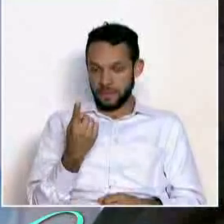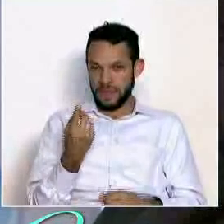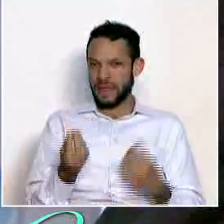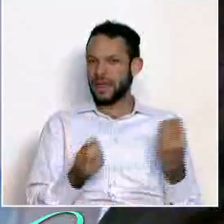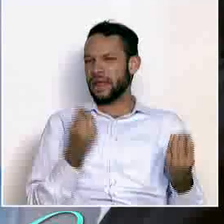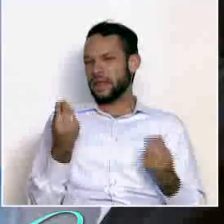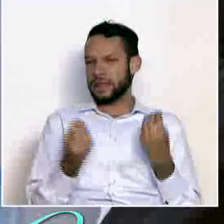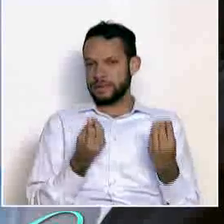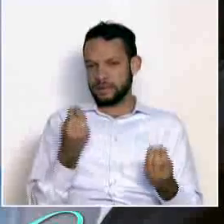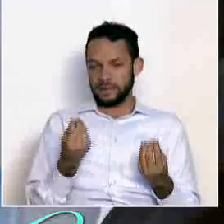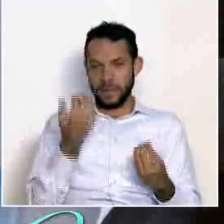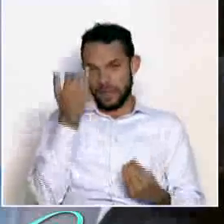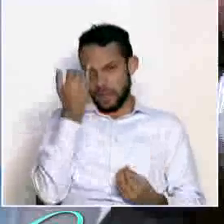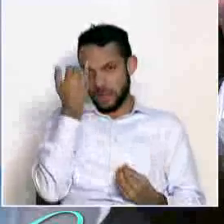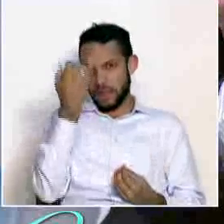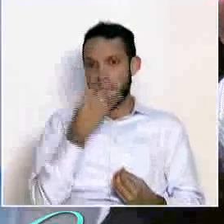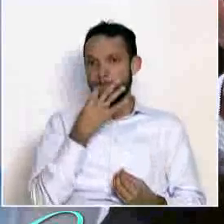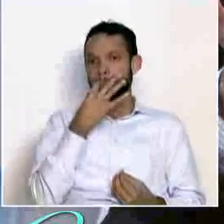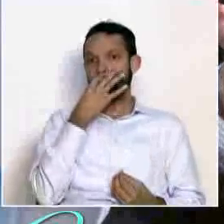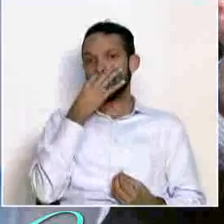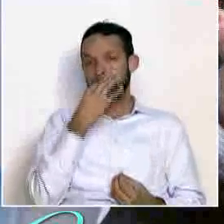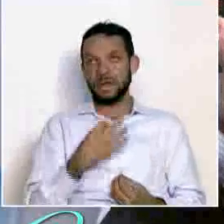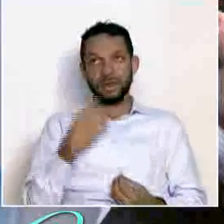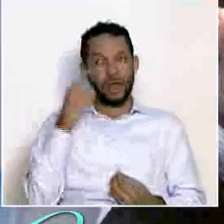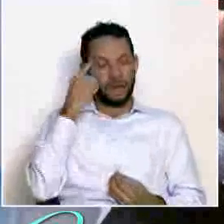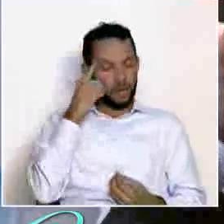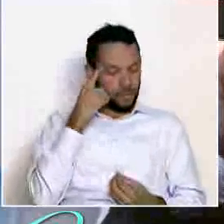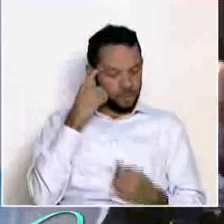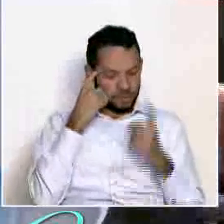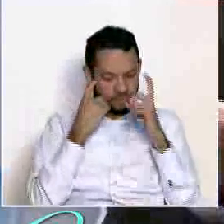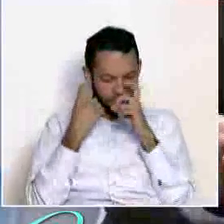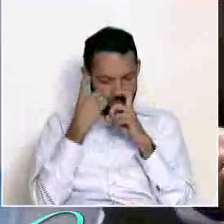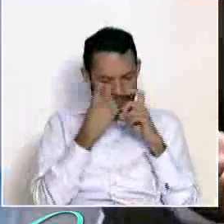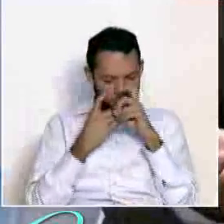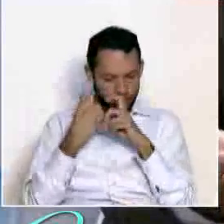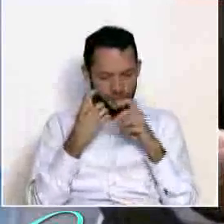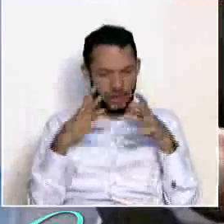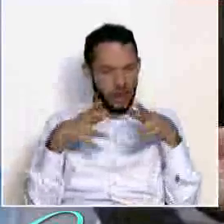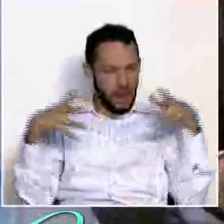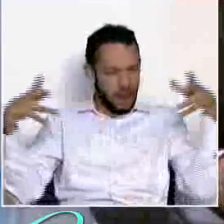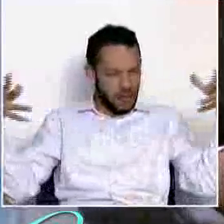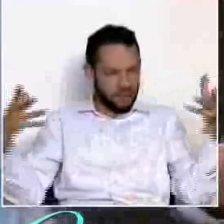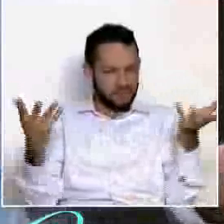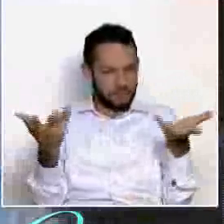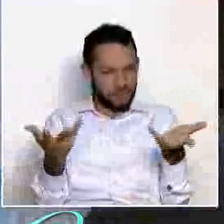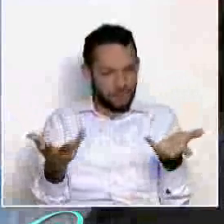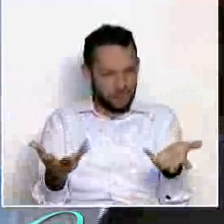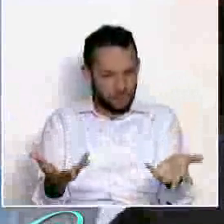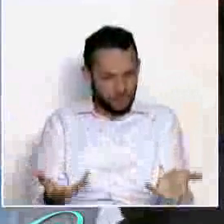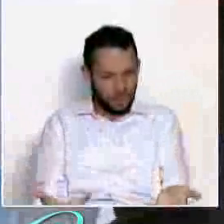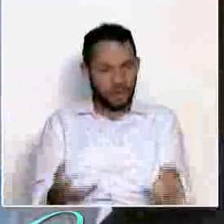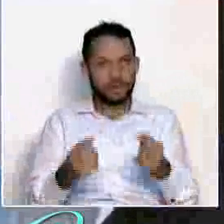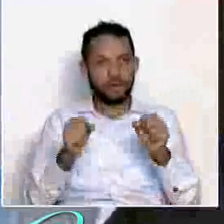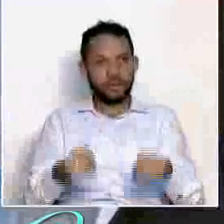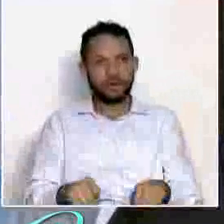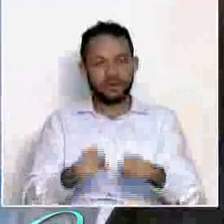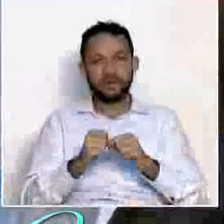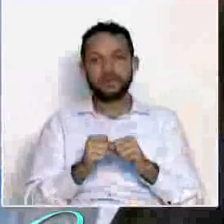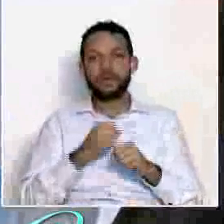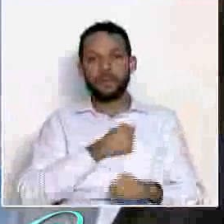idea, se transforma en acto. Si la persona se concentra e imagina el objeto, la mano comienza a descender. Por